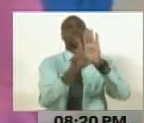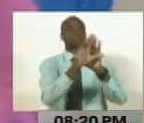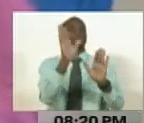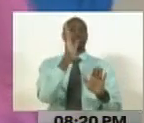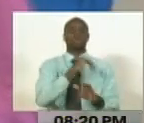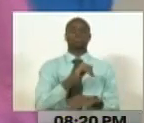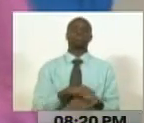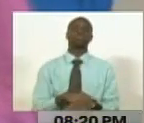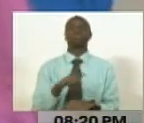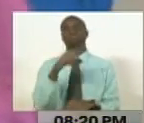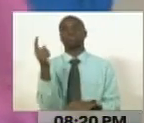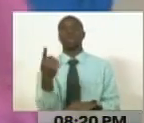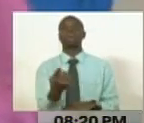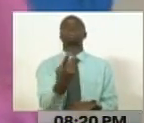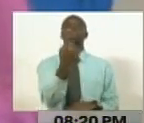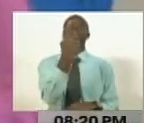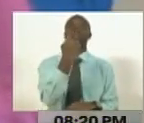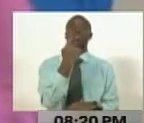Pregunta para...